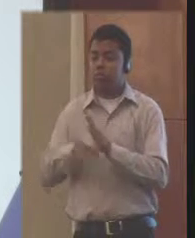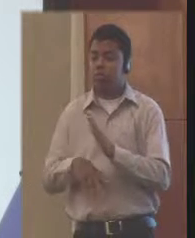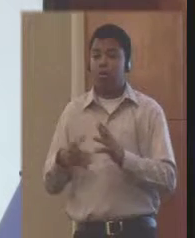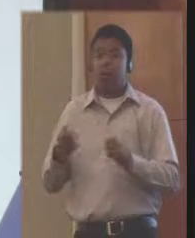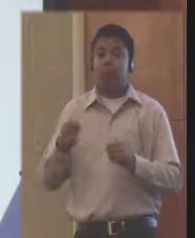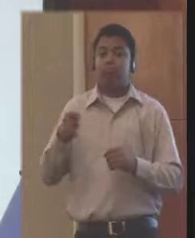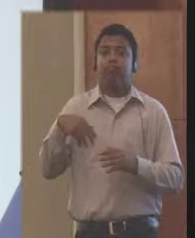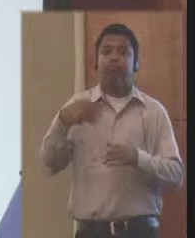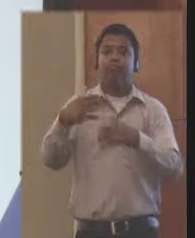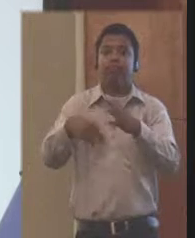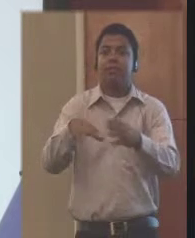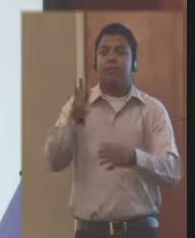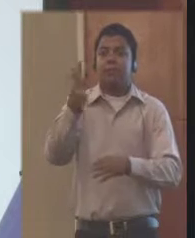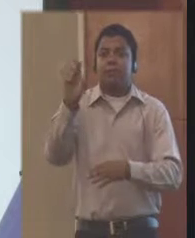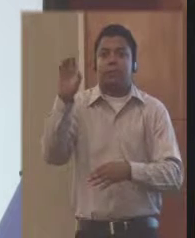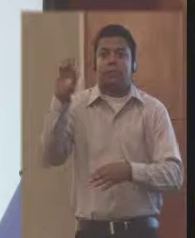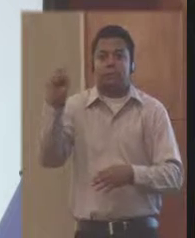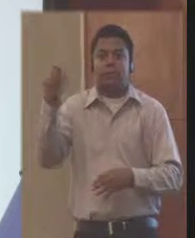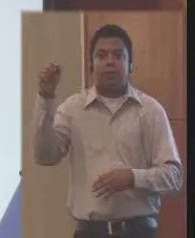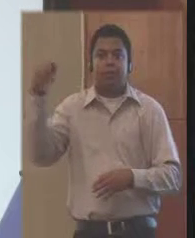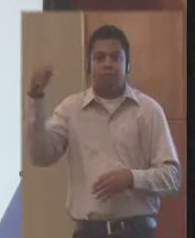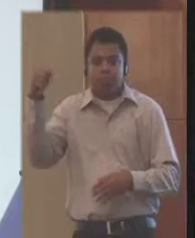más severo, hasta 60.000